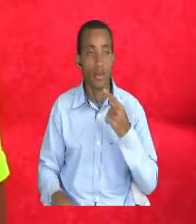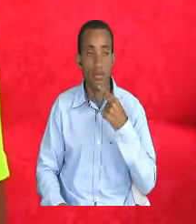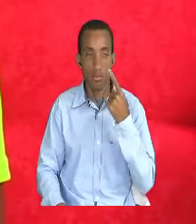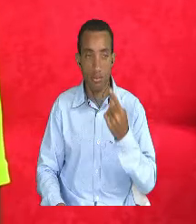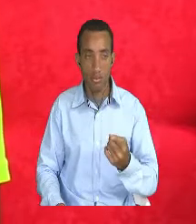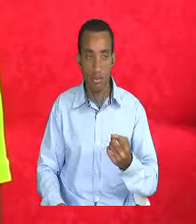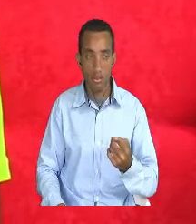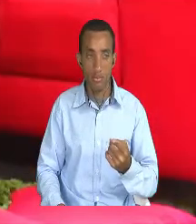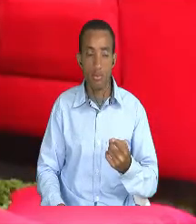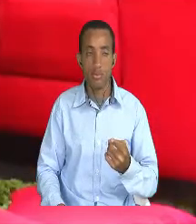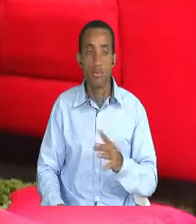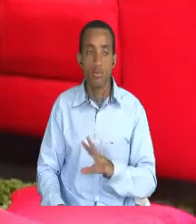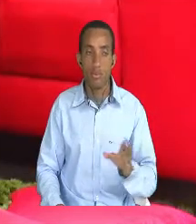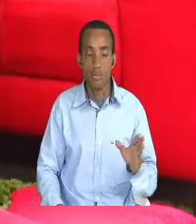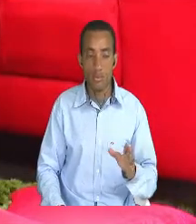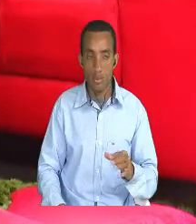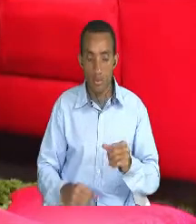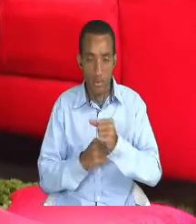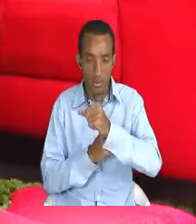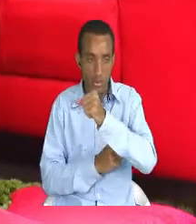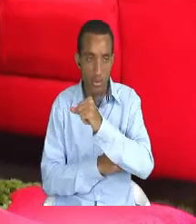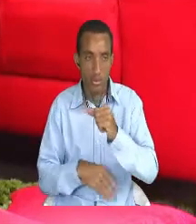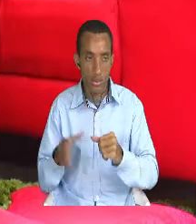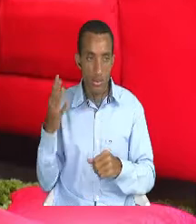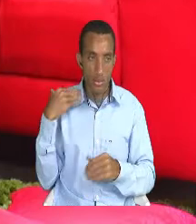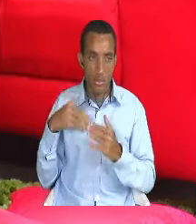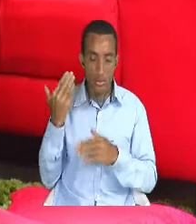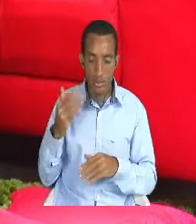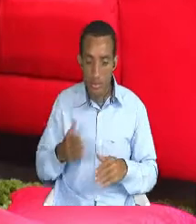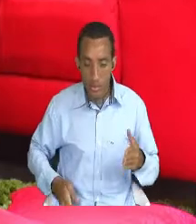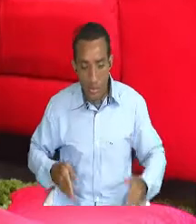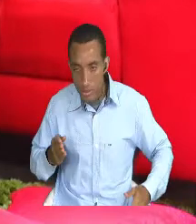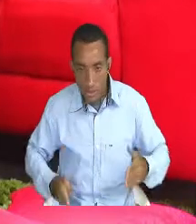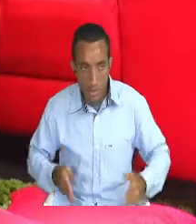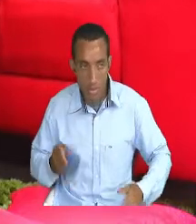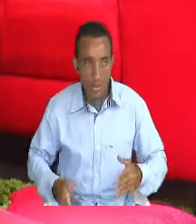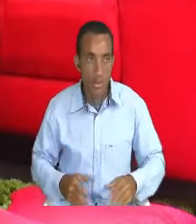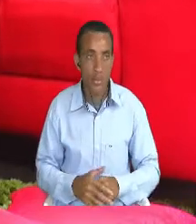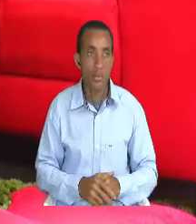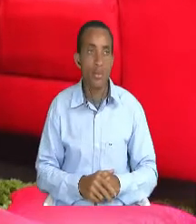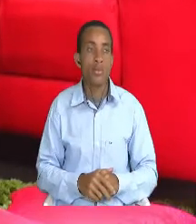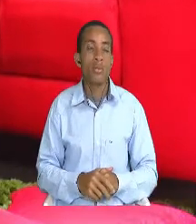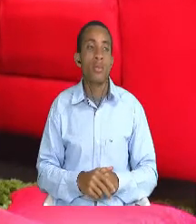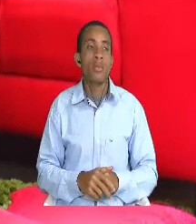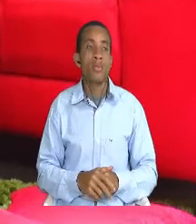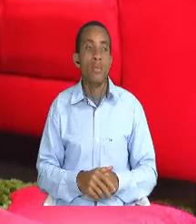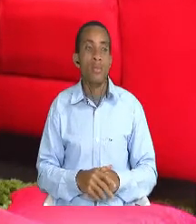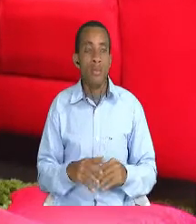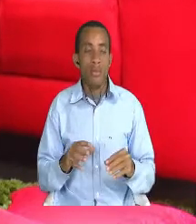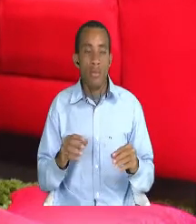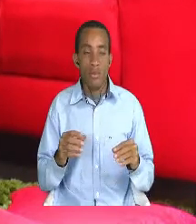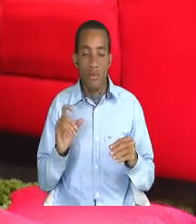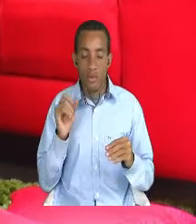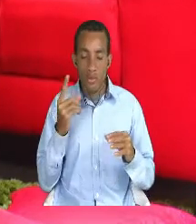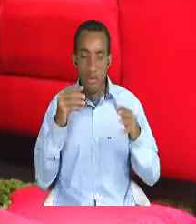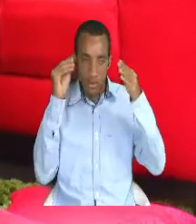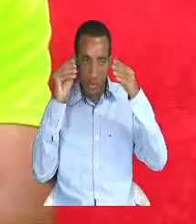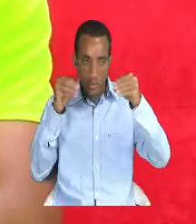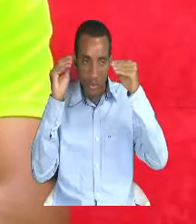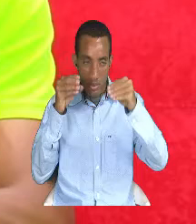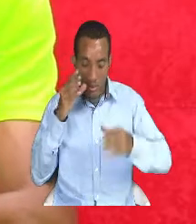es el deporte base con el que se empiezan a enseñar a partir de allí los demás deportes. Entonces, enseñar primero que todo el atletismo